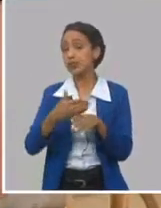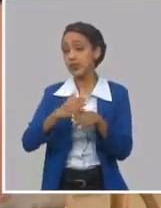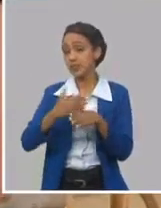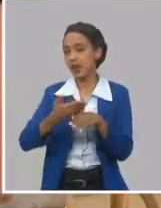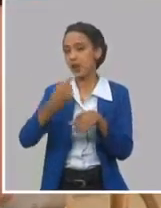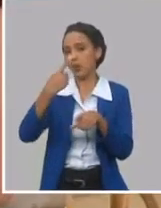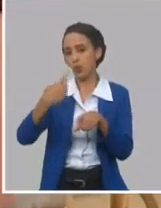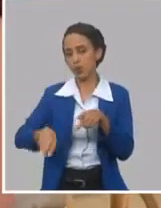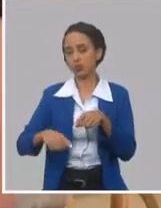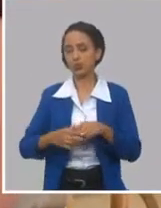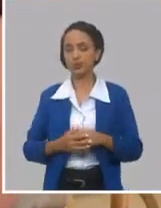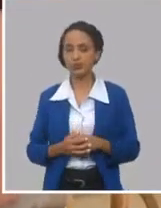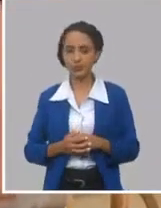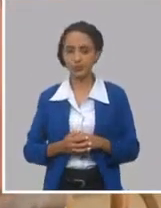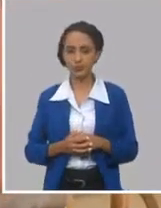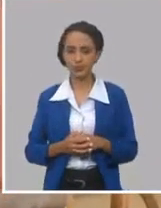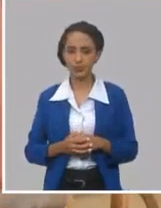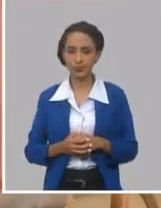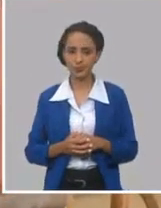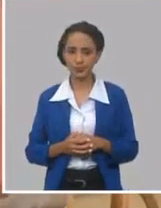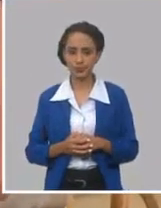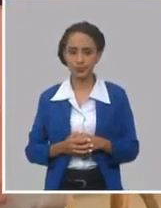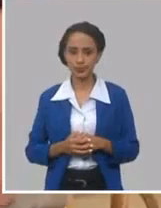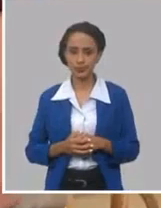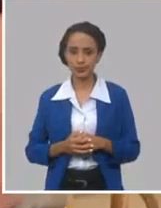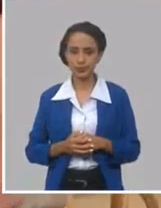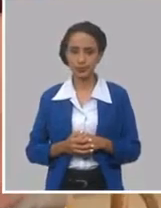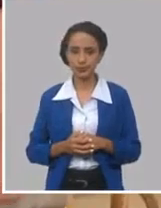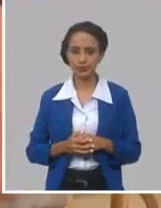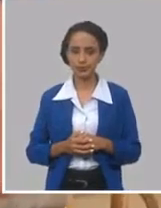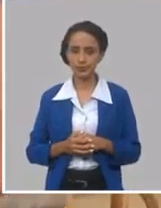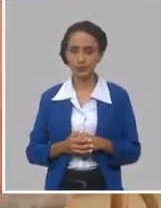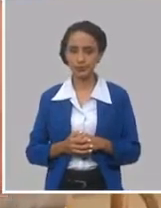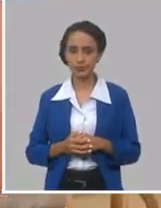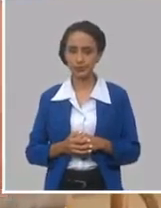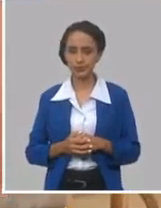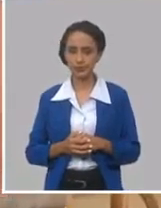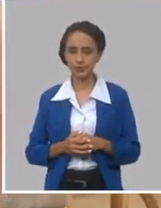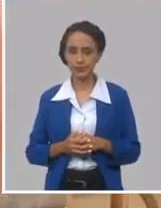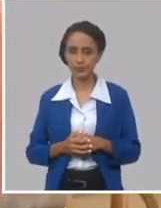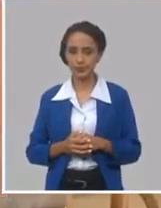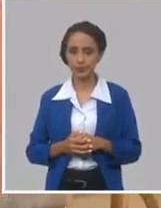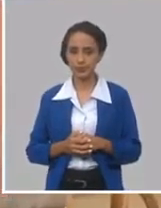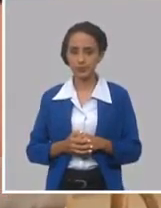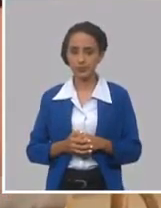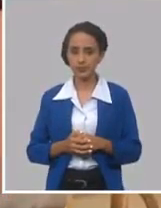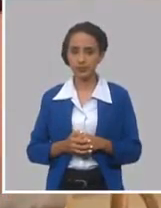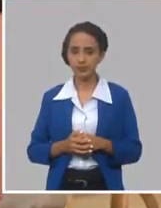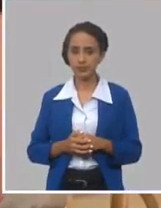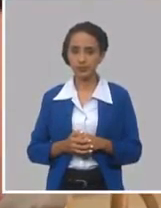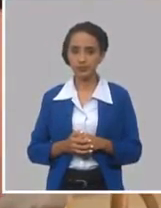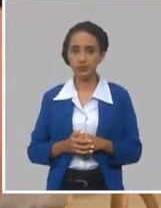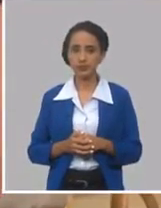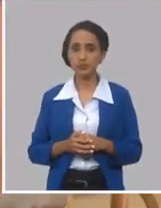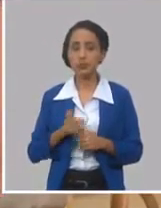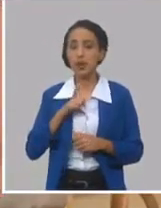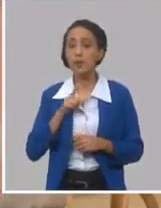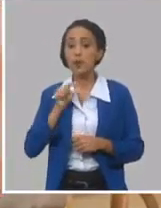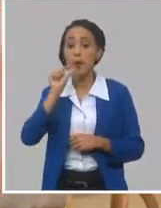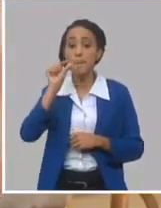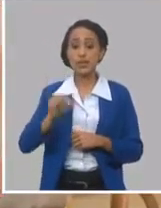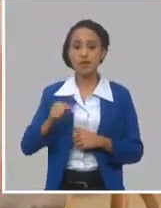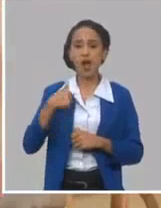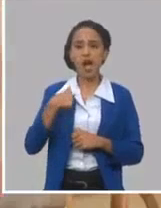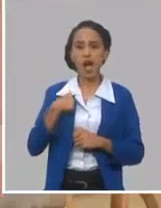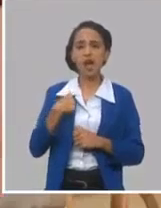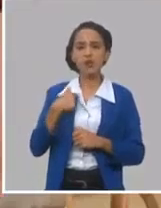que es el prestigio otorgado o lo que le llaman las atribuciones de prestigio, que es lo que se considera como algo merecedor